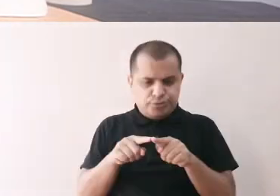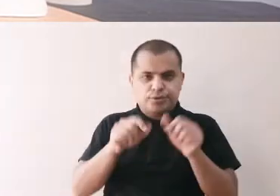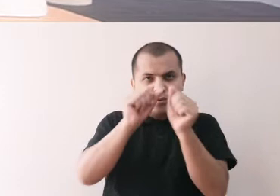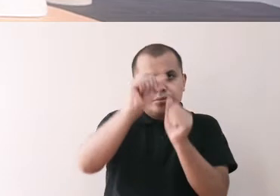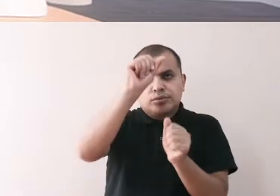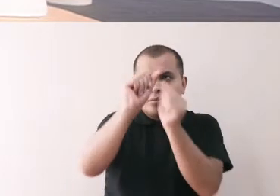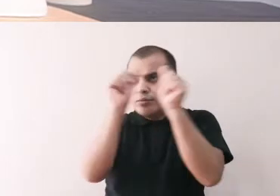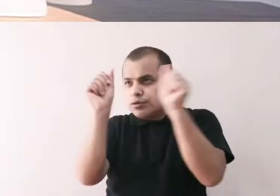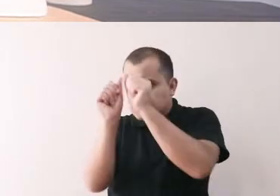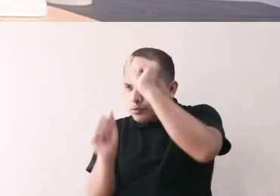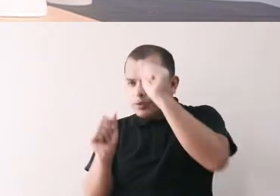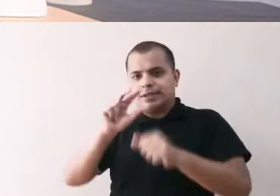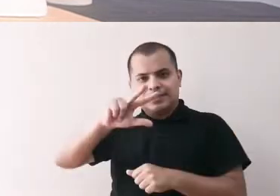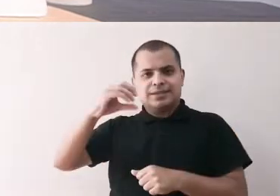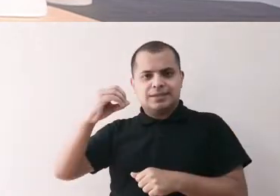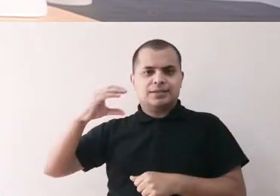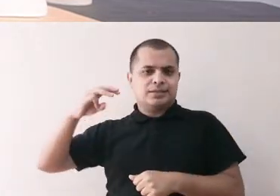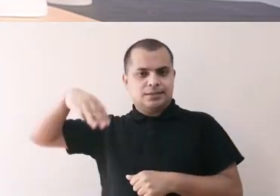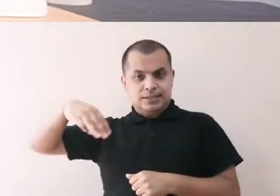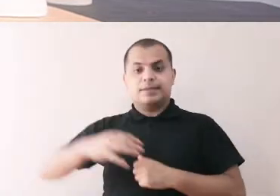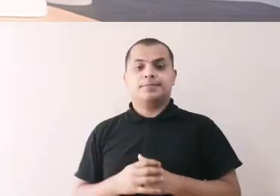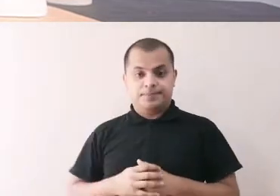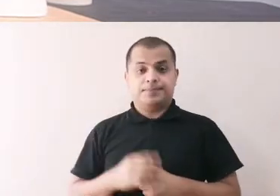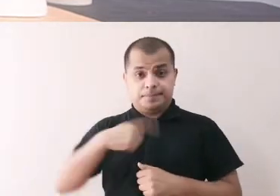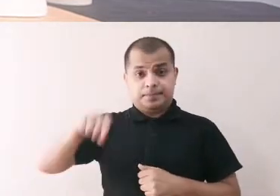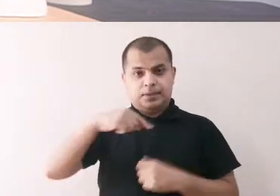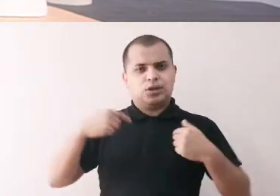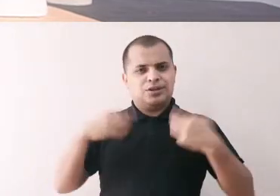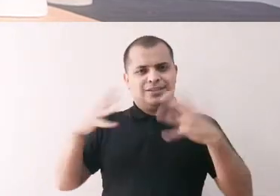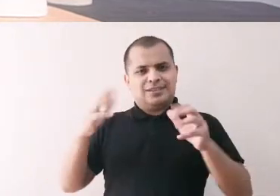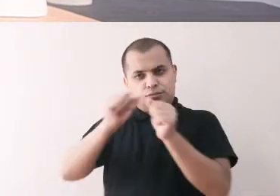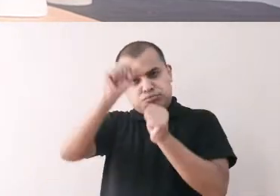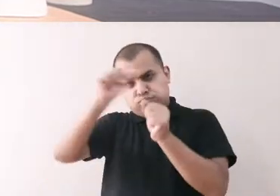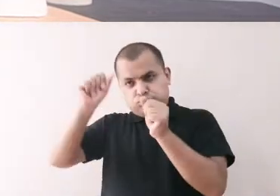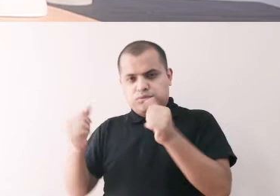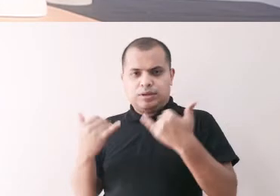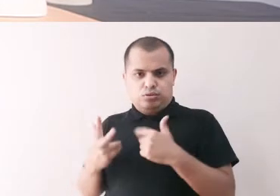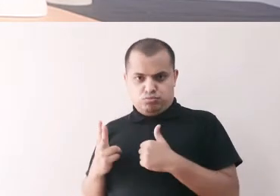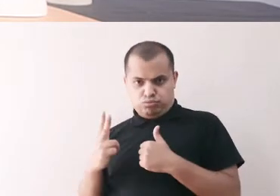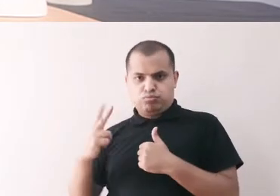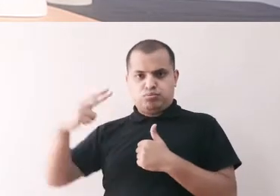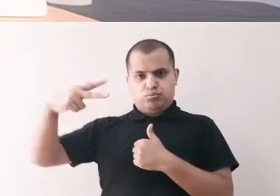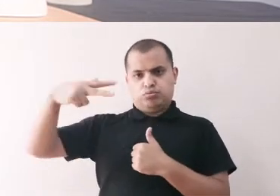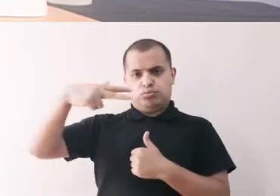va a tener 30 por 30. Este de aquí ya está medido, solamente lo voy a cortar.